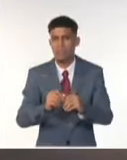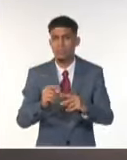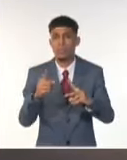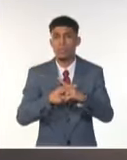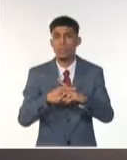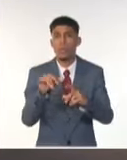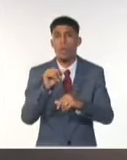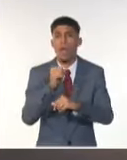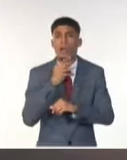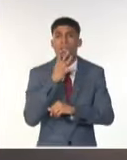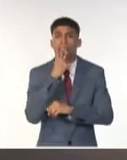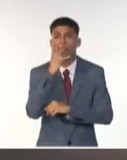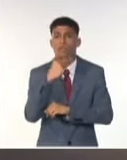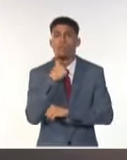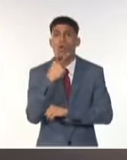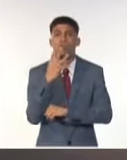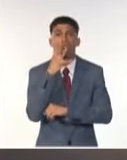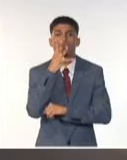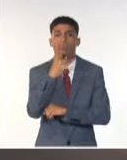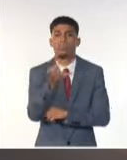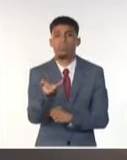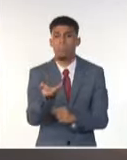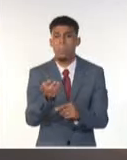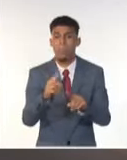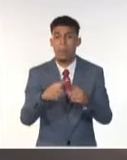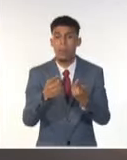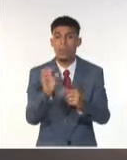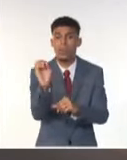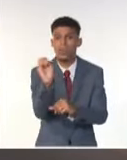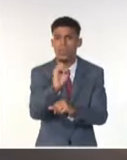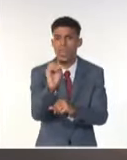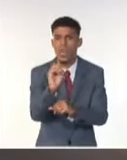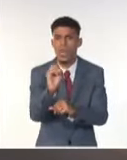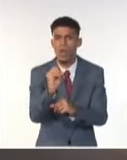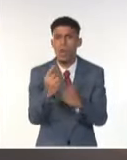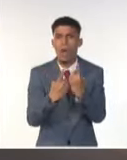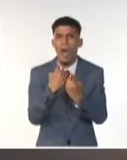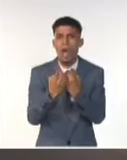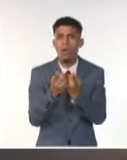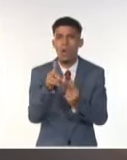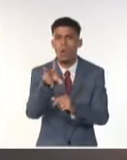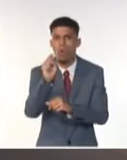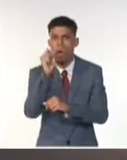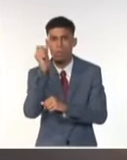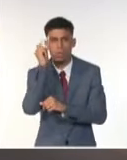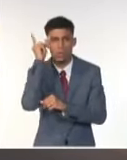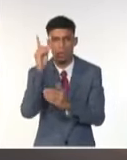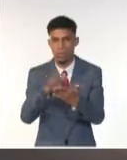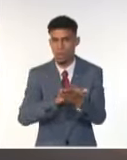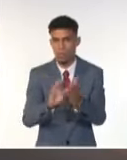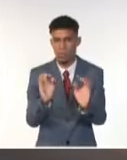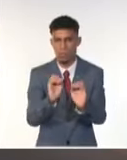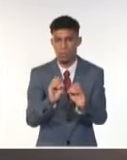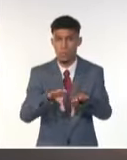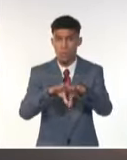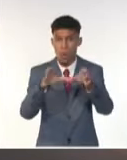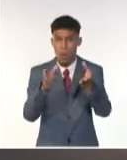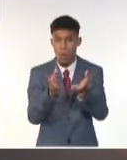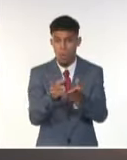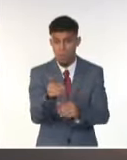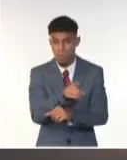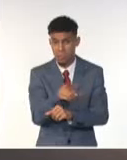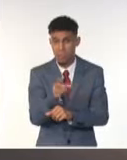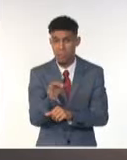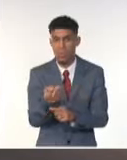y gritos de euforia, pero cero puntos en creatividad. Claro, todo esto no quiere decir que le